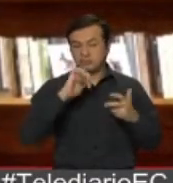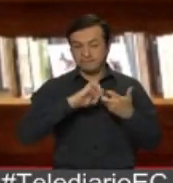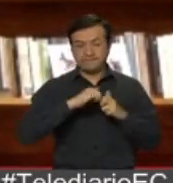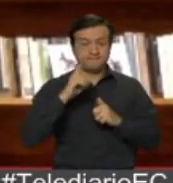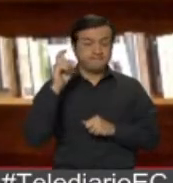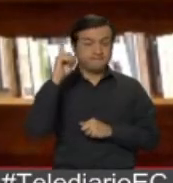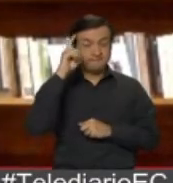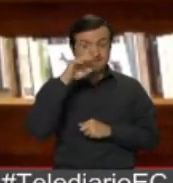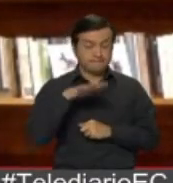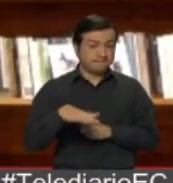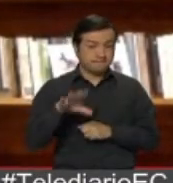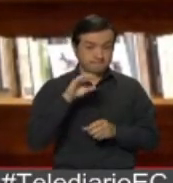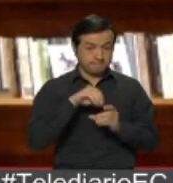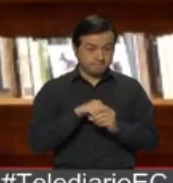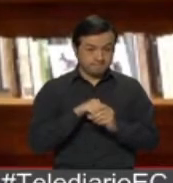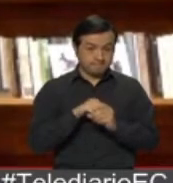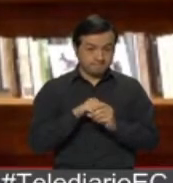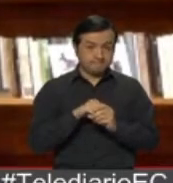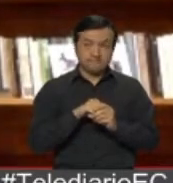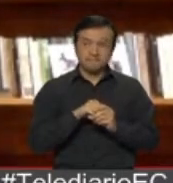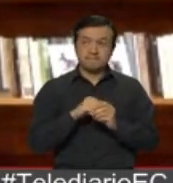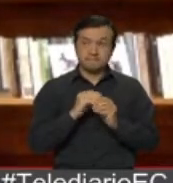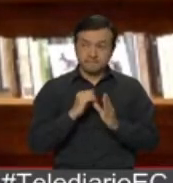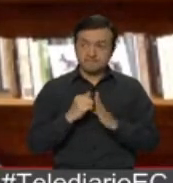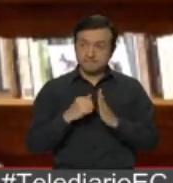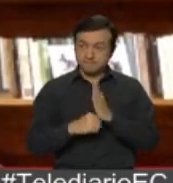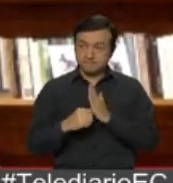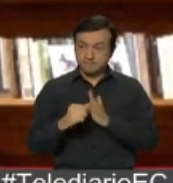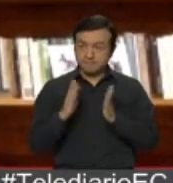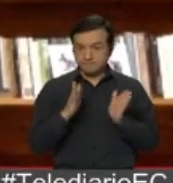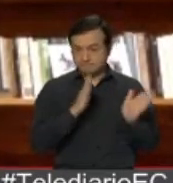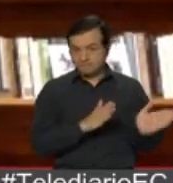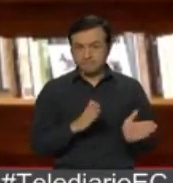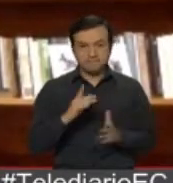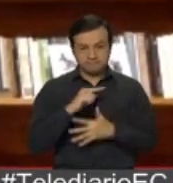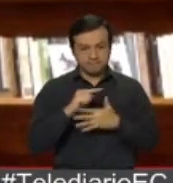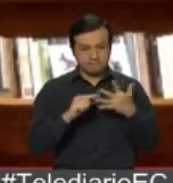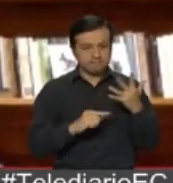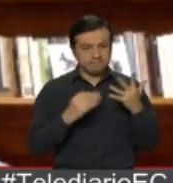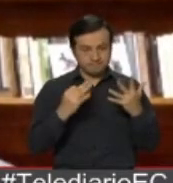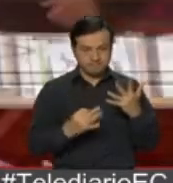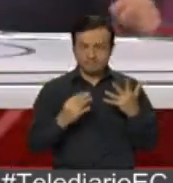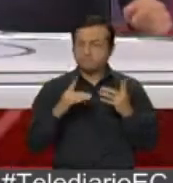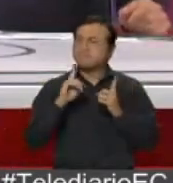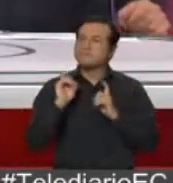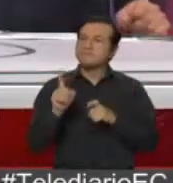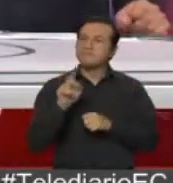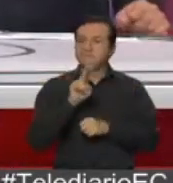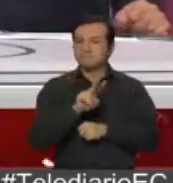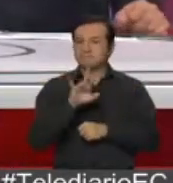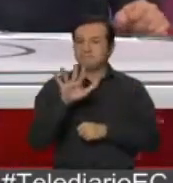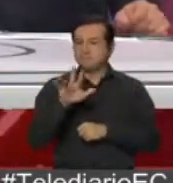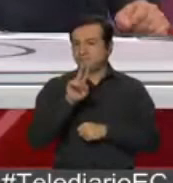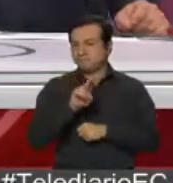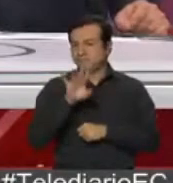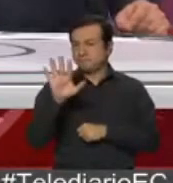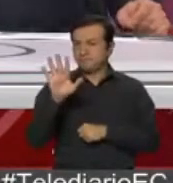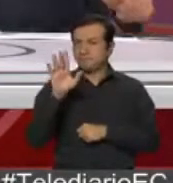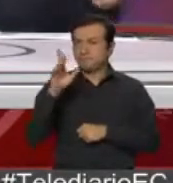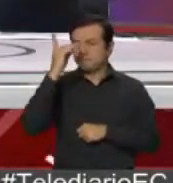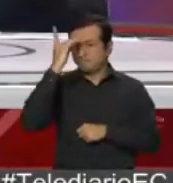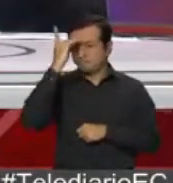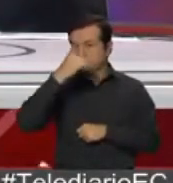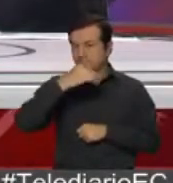más difícil. Ministro. Entonces, sí, se han tomado todas estas medidas. De acuerdo. ¿Son 25 casos confirmados